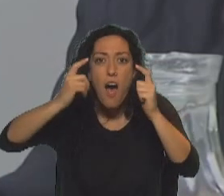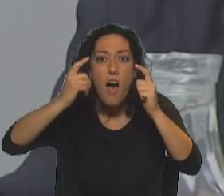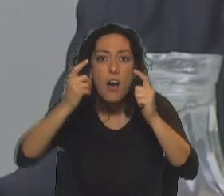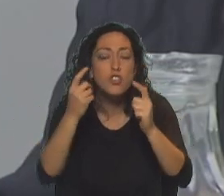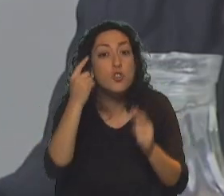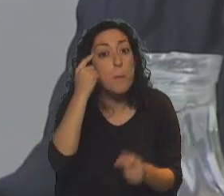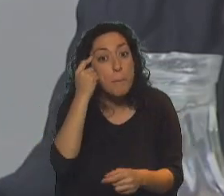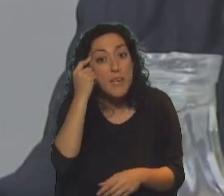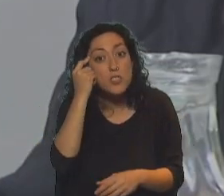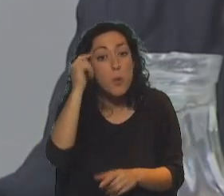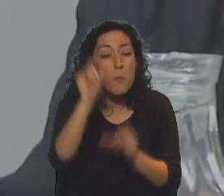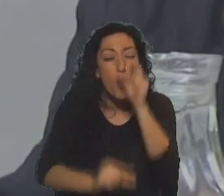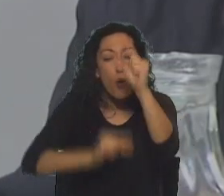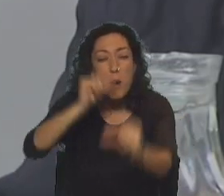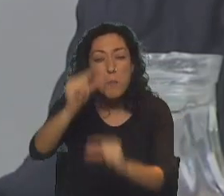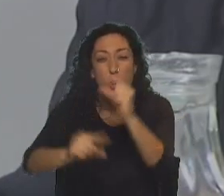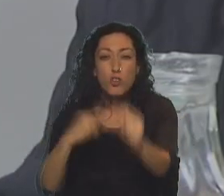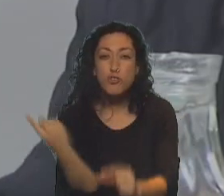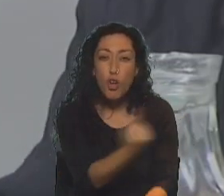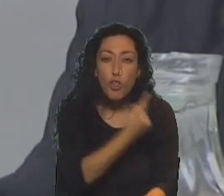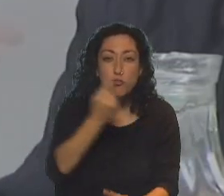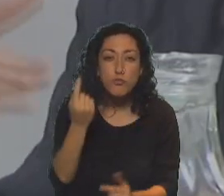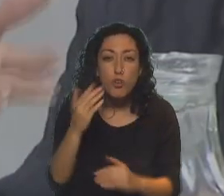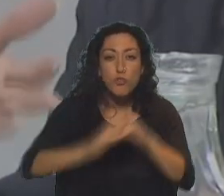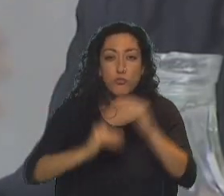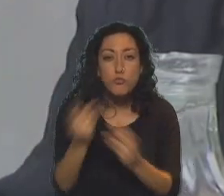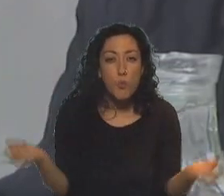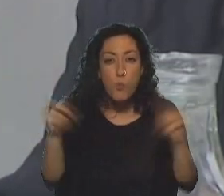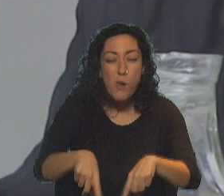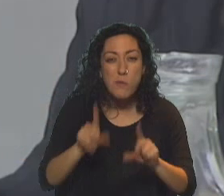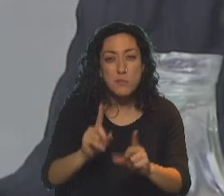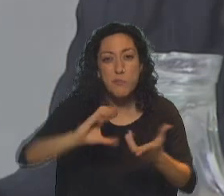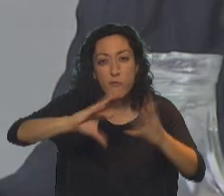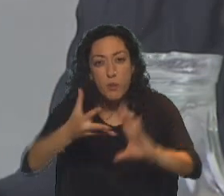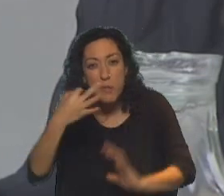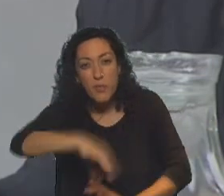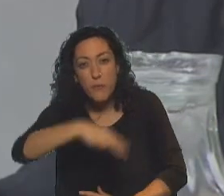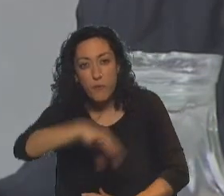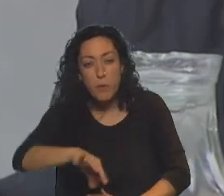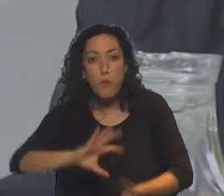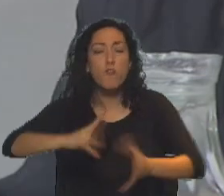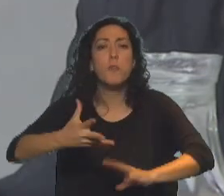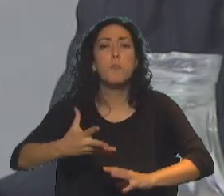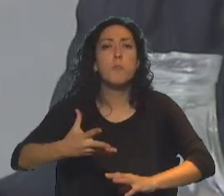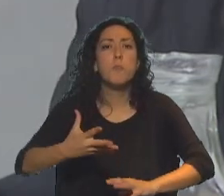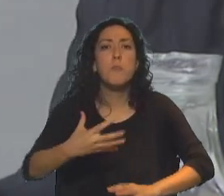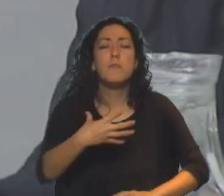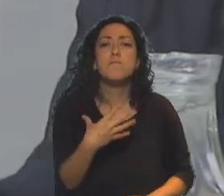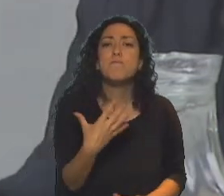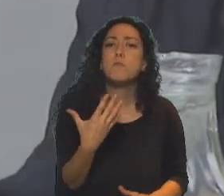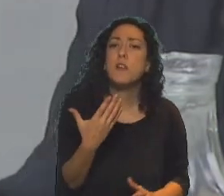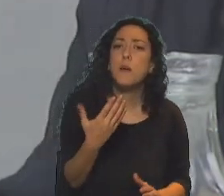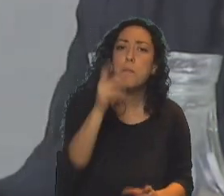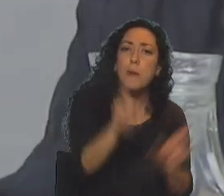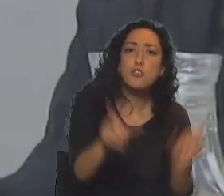construir entre todos y todas y hacerlo con la actitud de hablar con todos, con los que